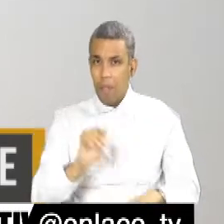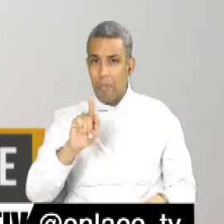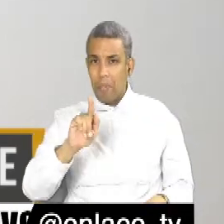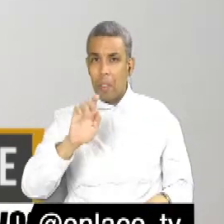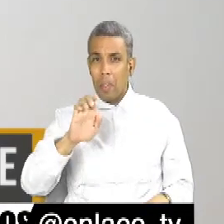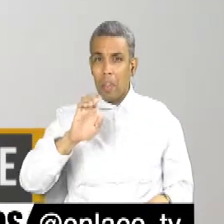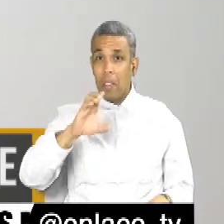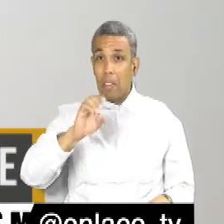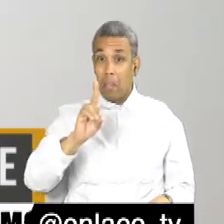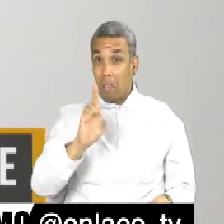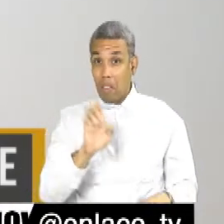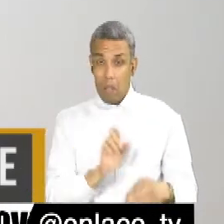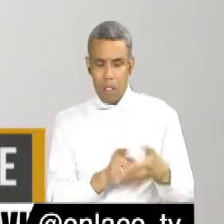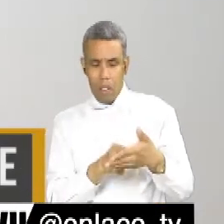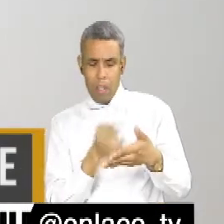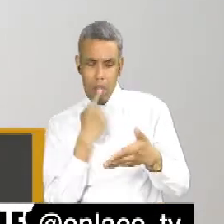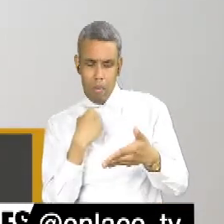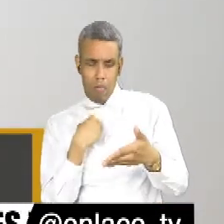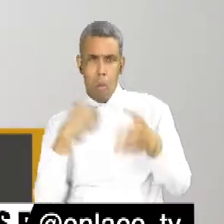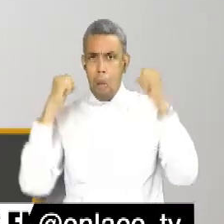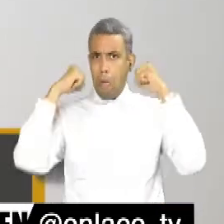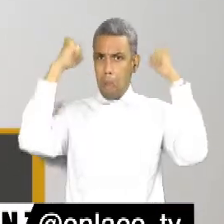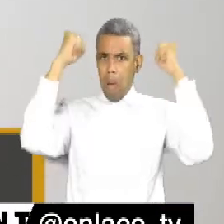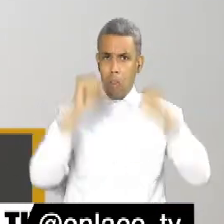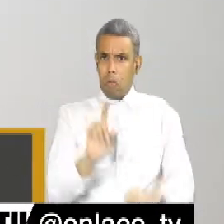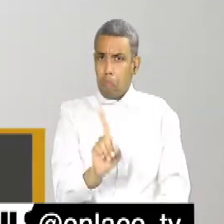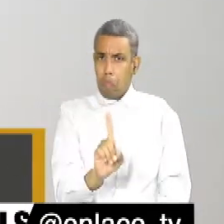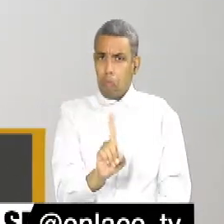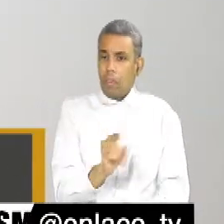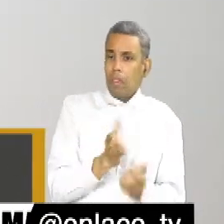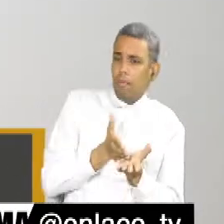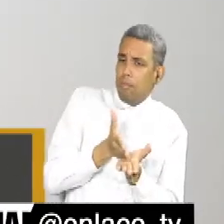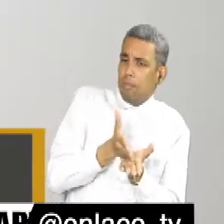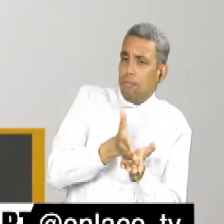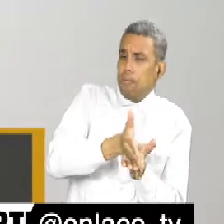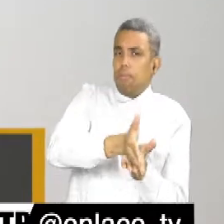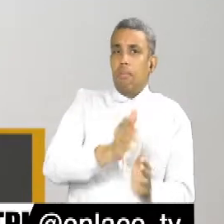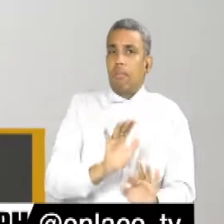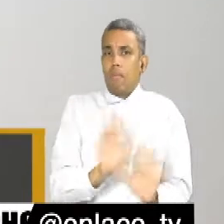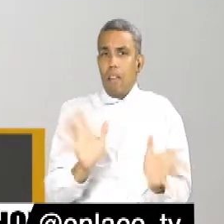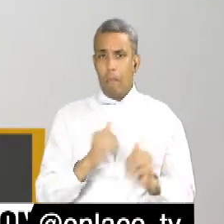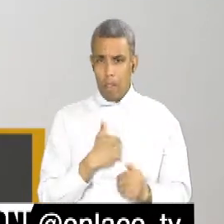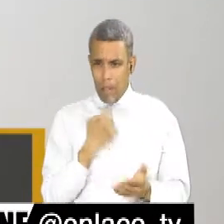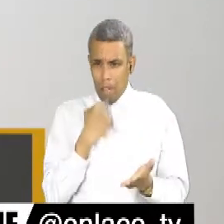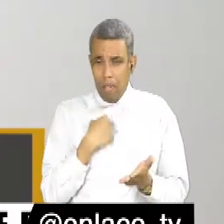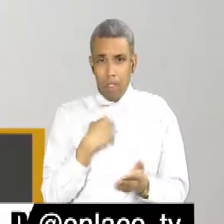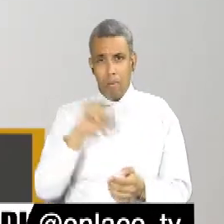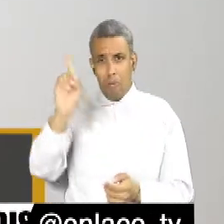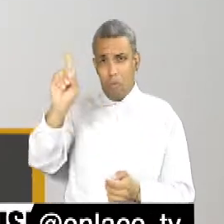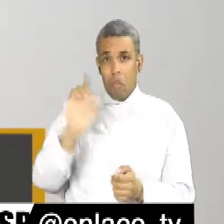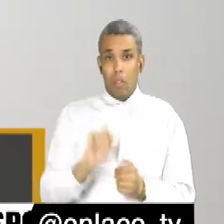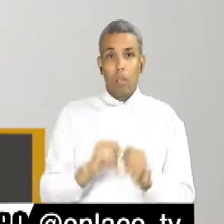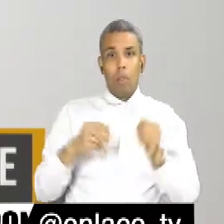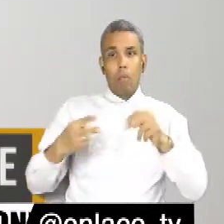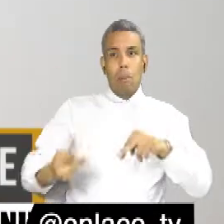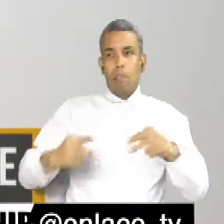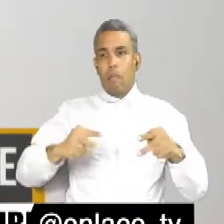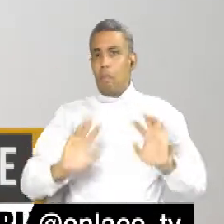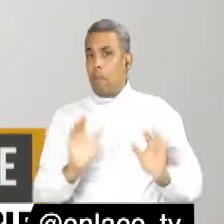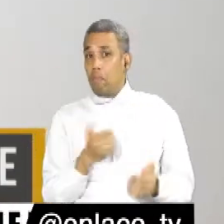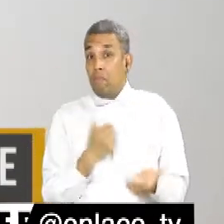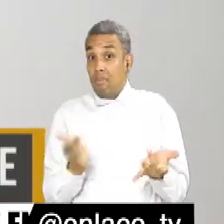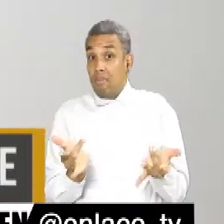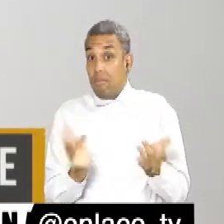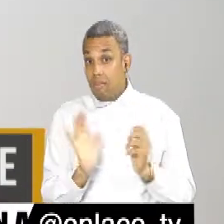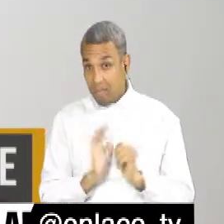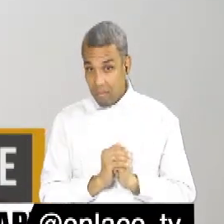a última hora, dicen que todavía no se ha levantado el paro y que solamente lo levantará FECODE. Entonces, estamos a la espera. Mientras